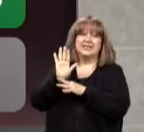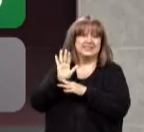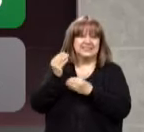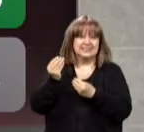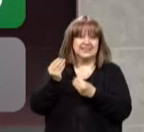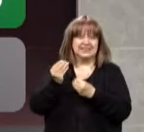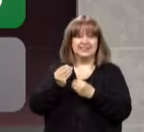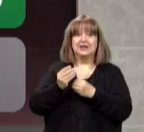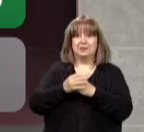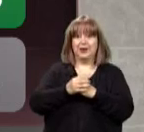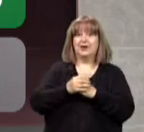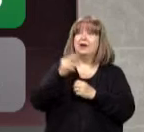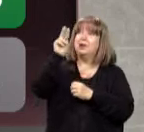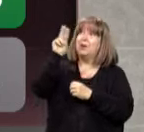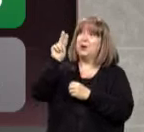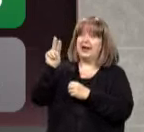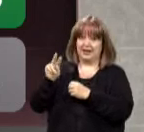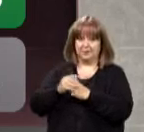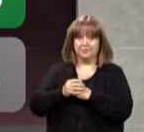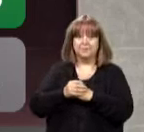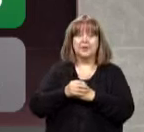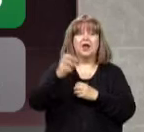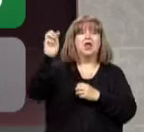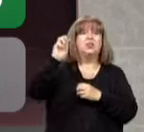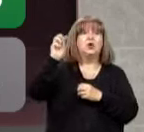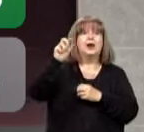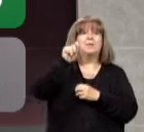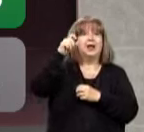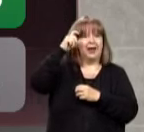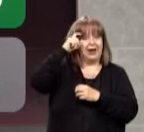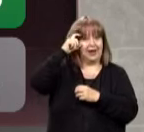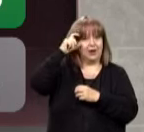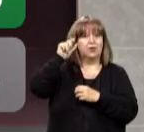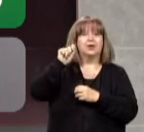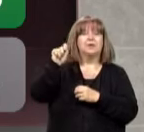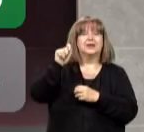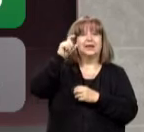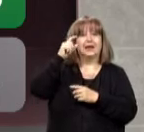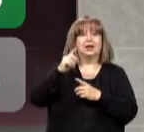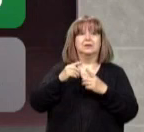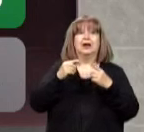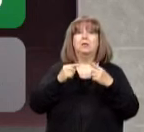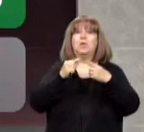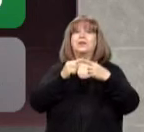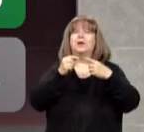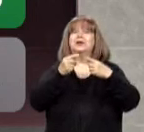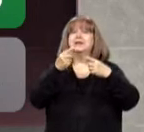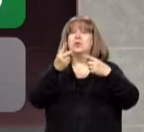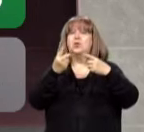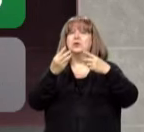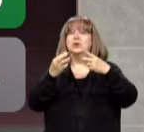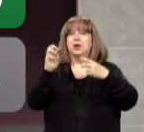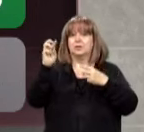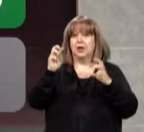el que lo está mirando Y dice Bueno esto qué es bueno el dólar oficial cuánto aumentó en enero no esto hicimos Cuánto es lo que ha aumentado cada una de las alternativas de inversión sí